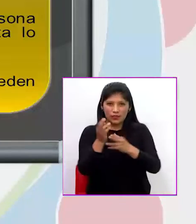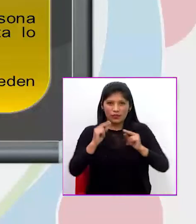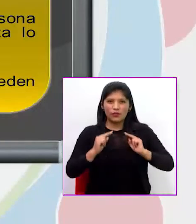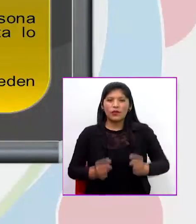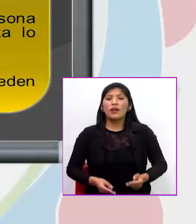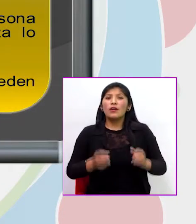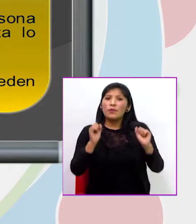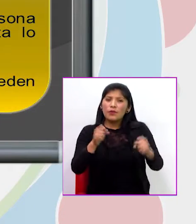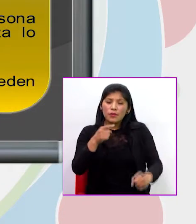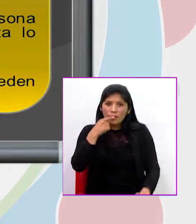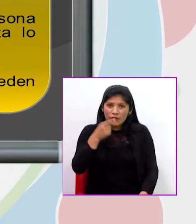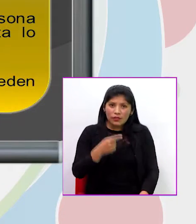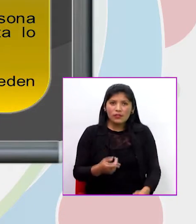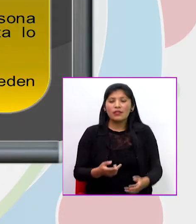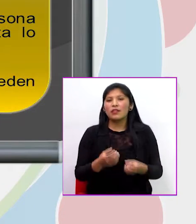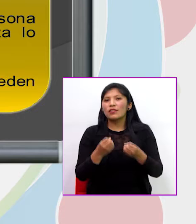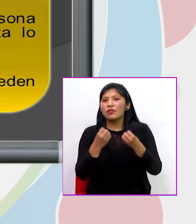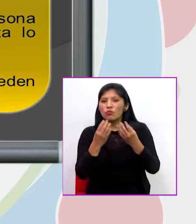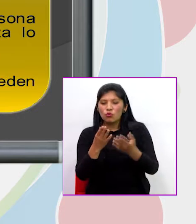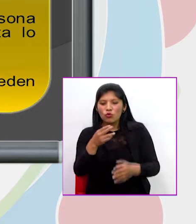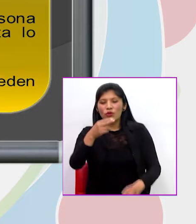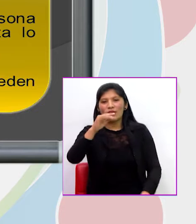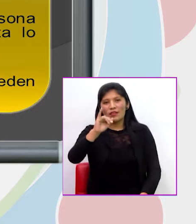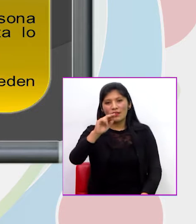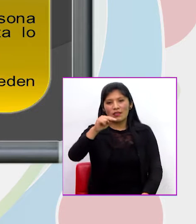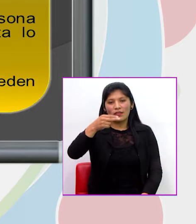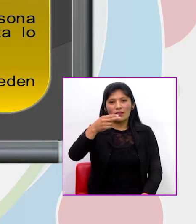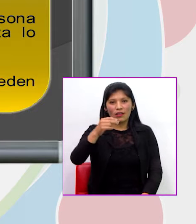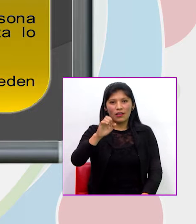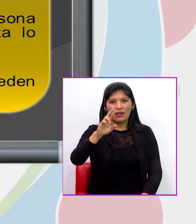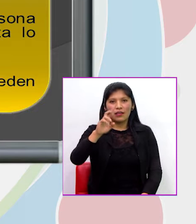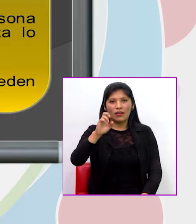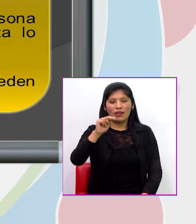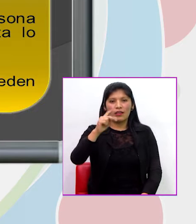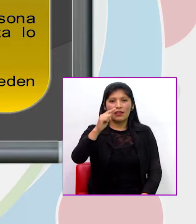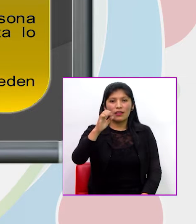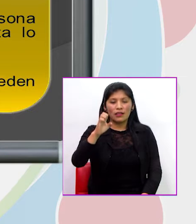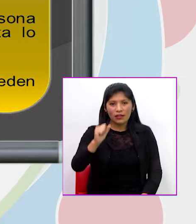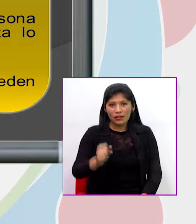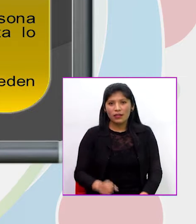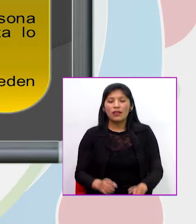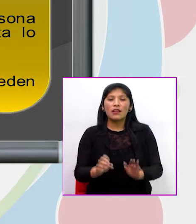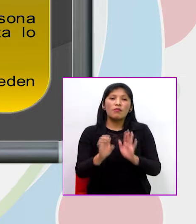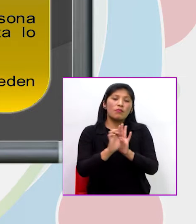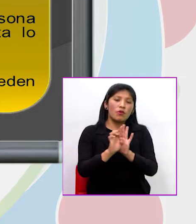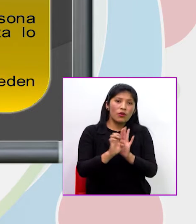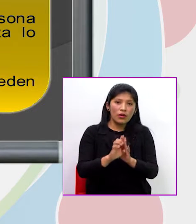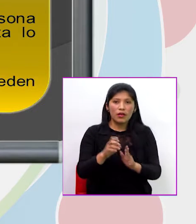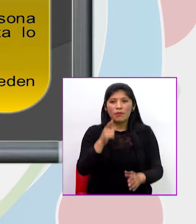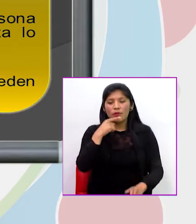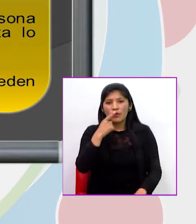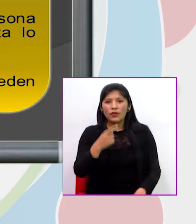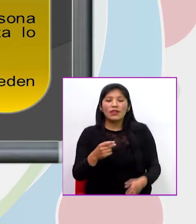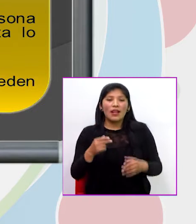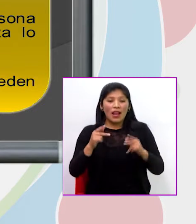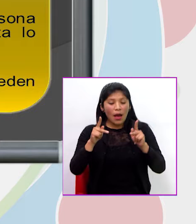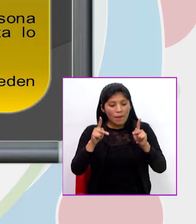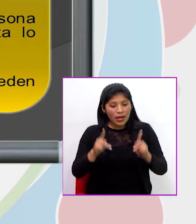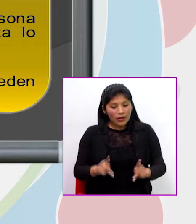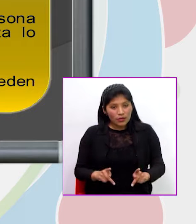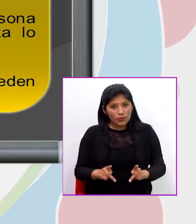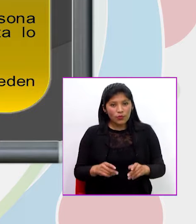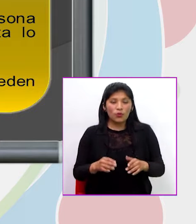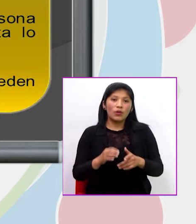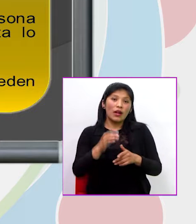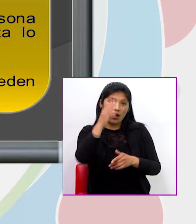debemos mencionar que son inherentes al ser humano. Es decir, que el hombre, el ser humano,